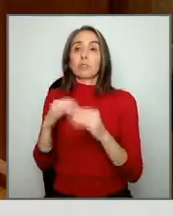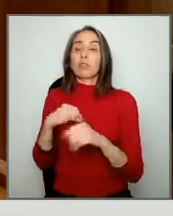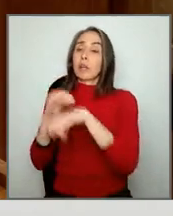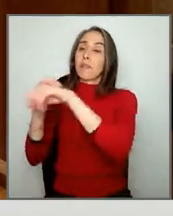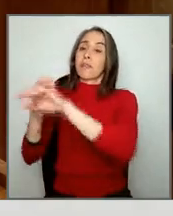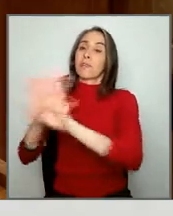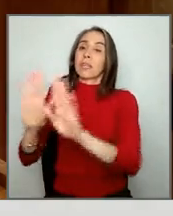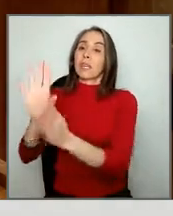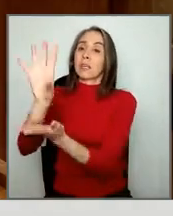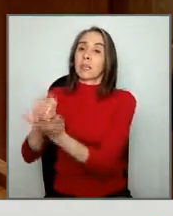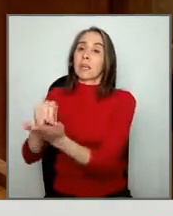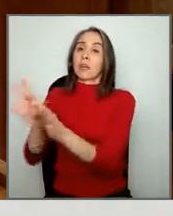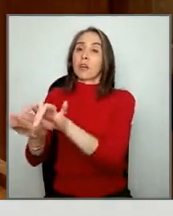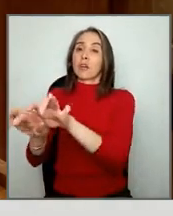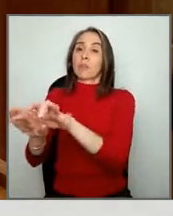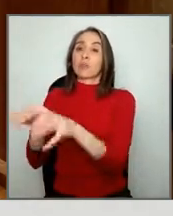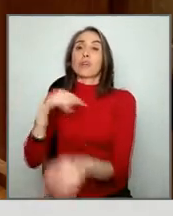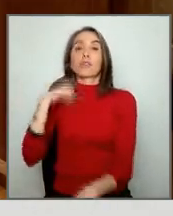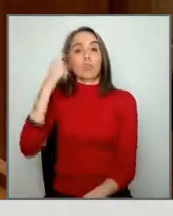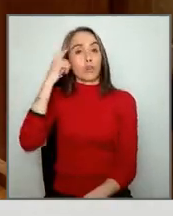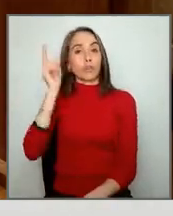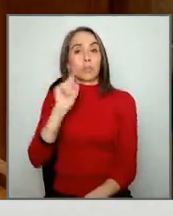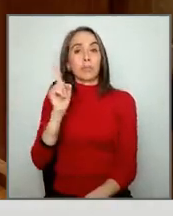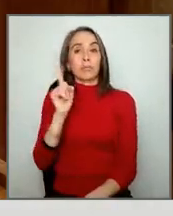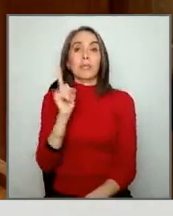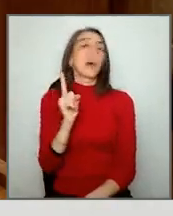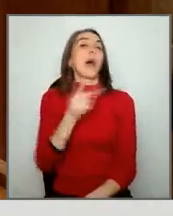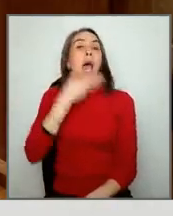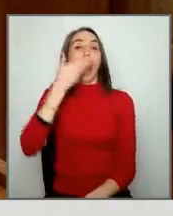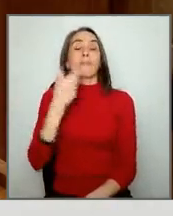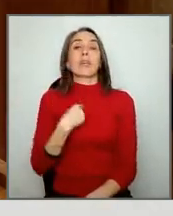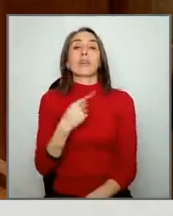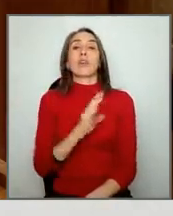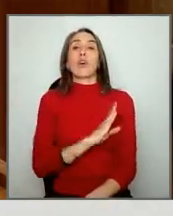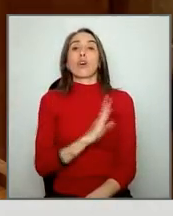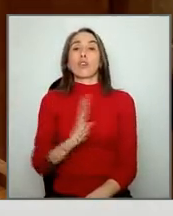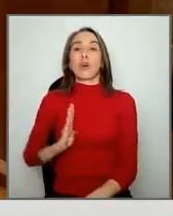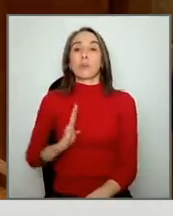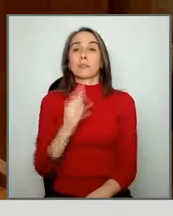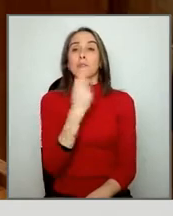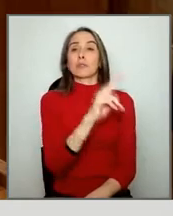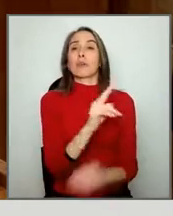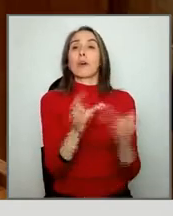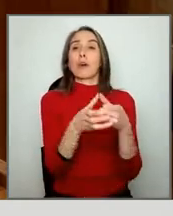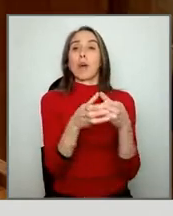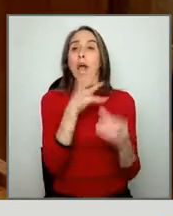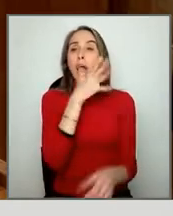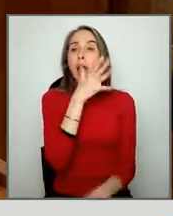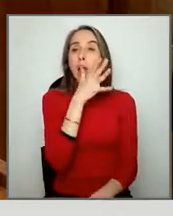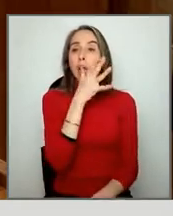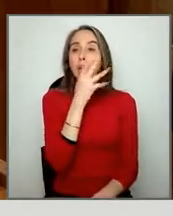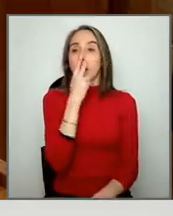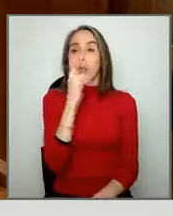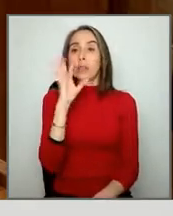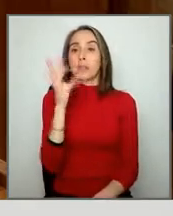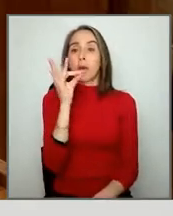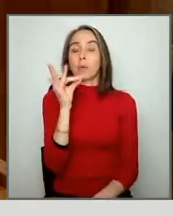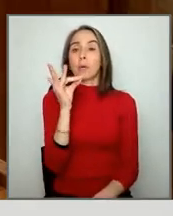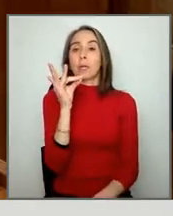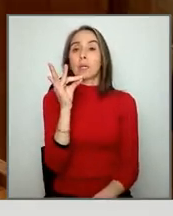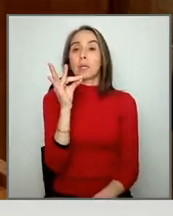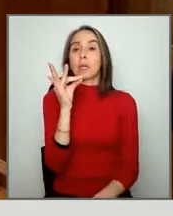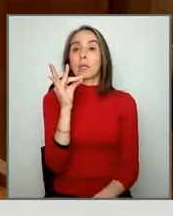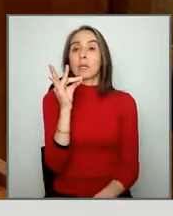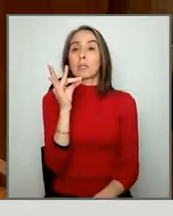no pensaba hablar en porque pertenezco a la comisión hídrica y me doy cuenta que la que la temporalidad de los de